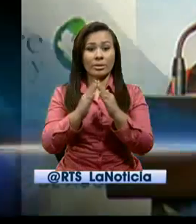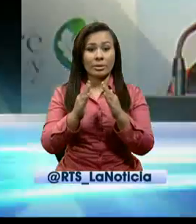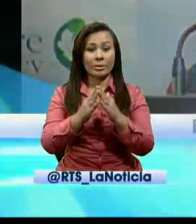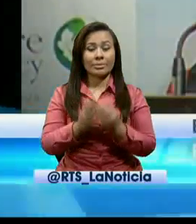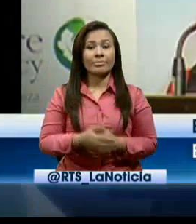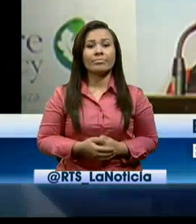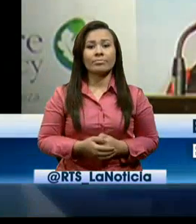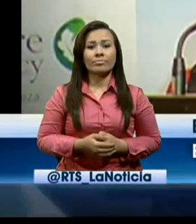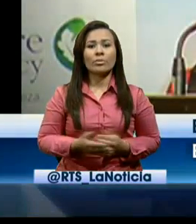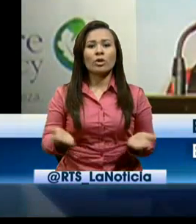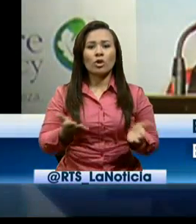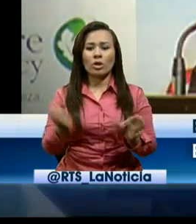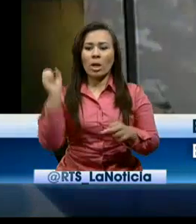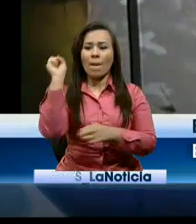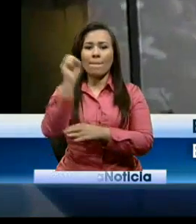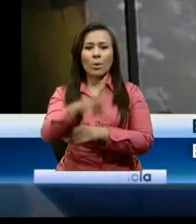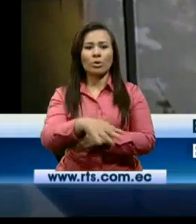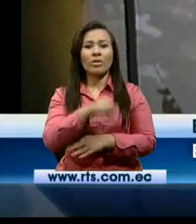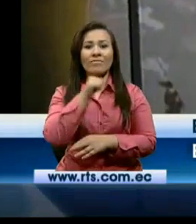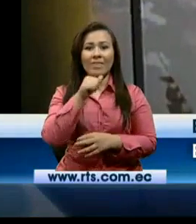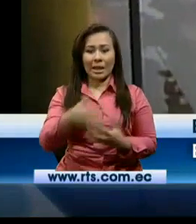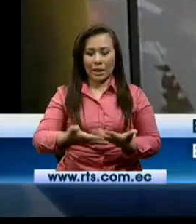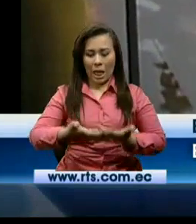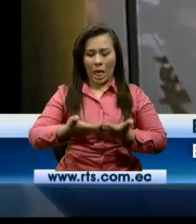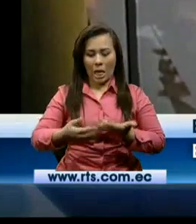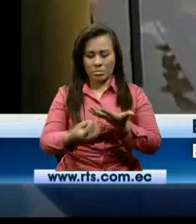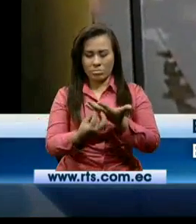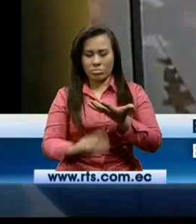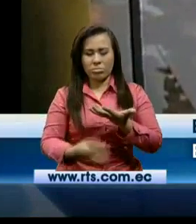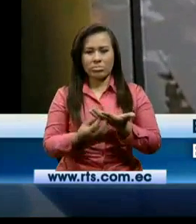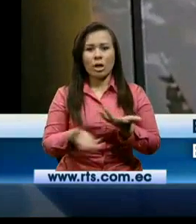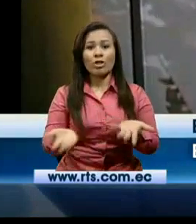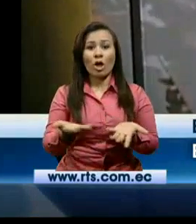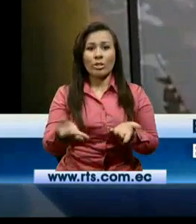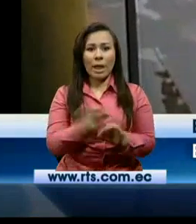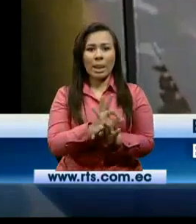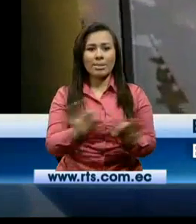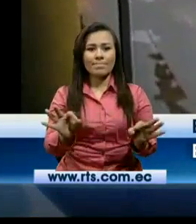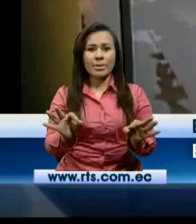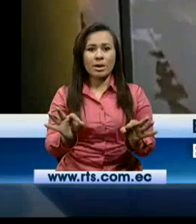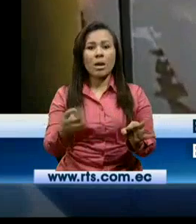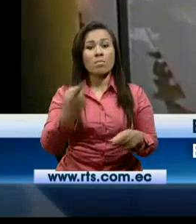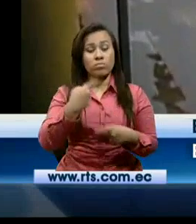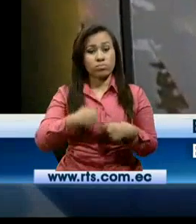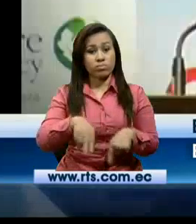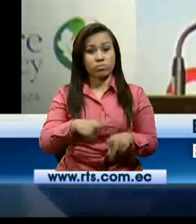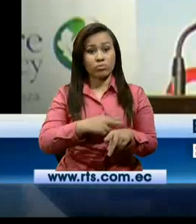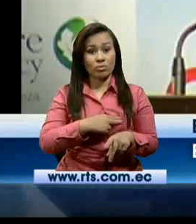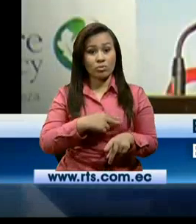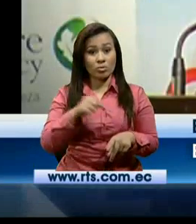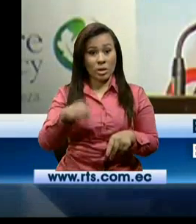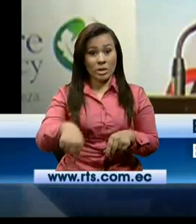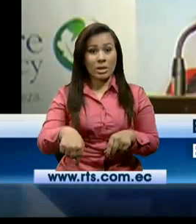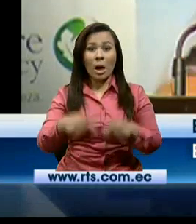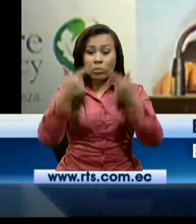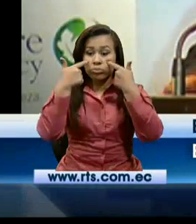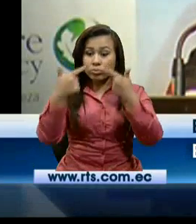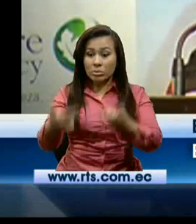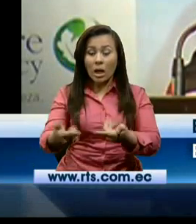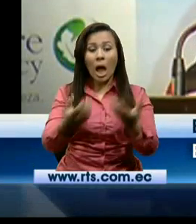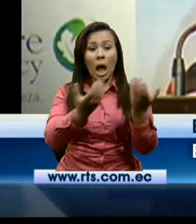son descargadas sin recibir tratamiento alguno. Ante esto, ¿cuáles son las acciones de